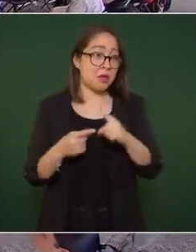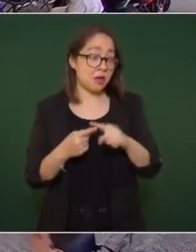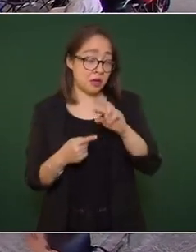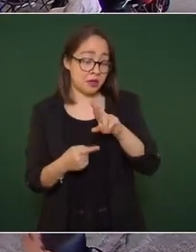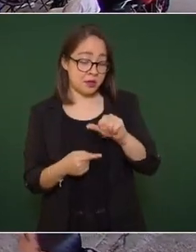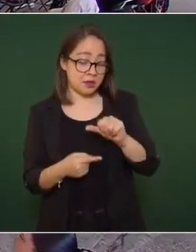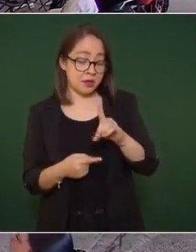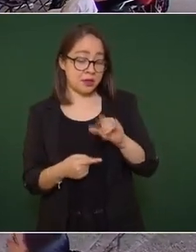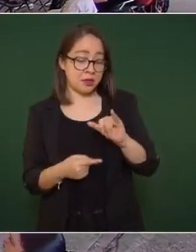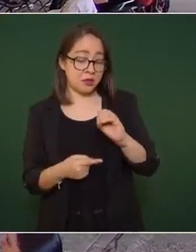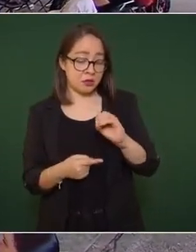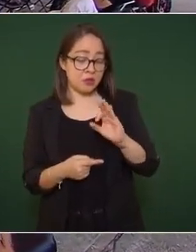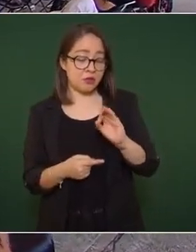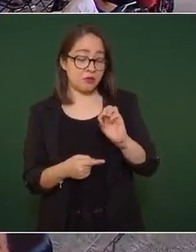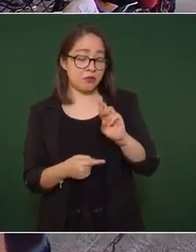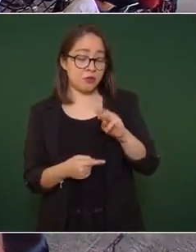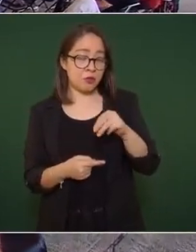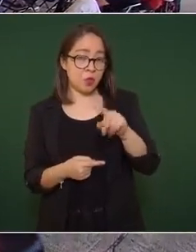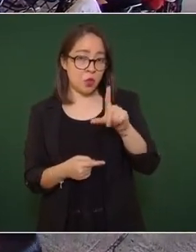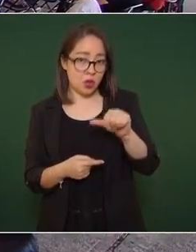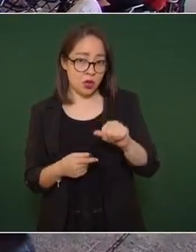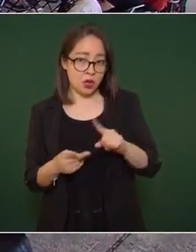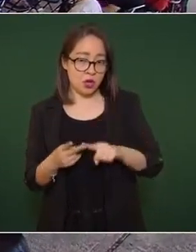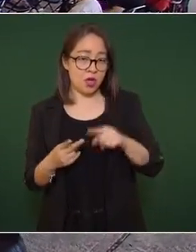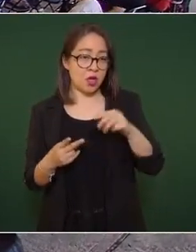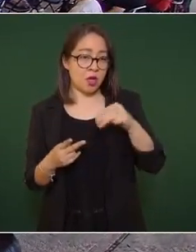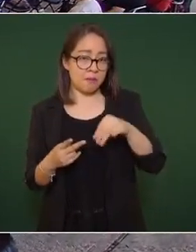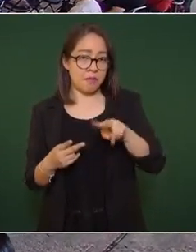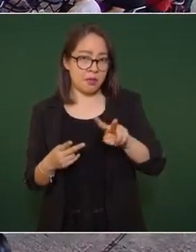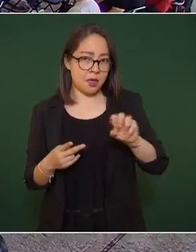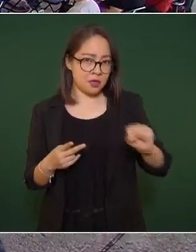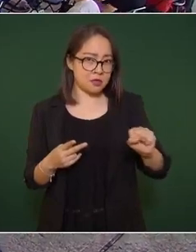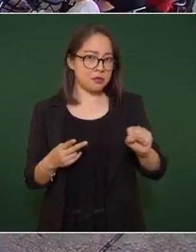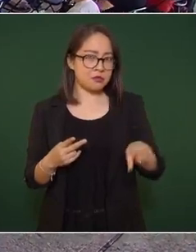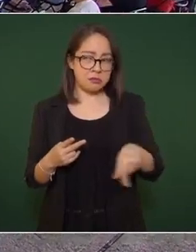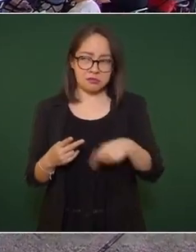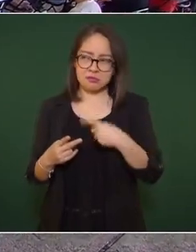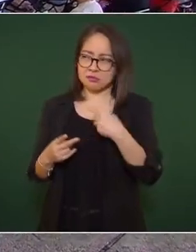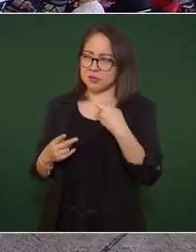Radio Fórmula. MBS, que también tiene. Esa desde